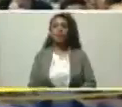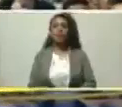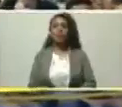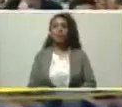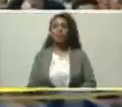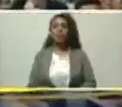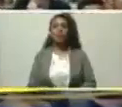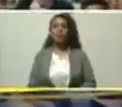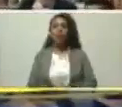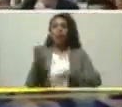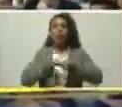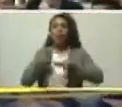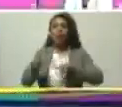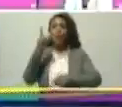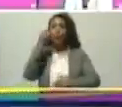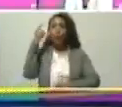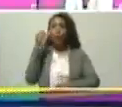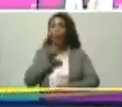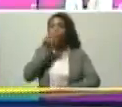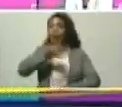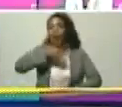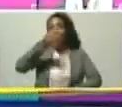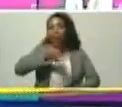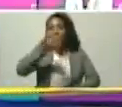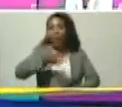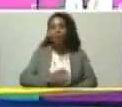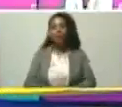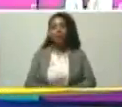A los niños y niñas, buenas tardes.